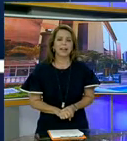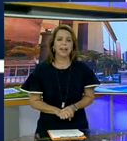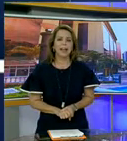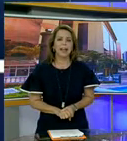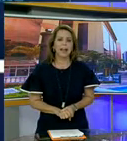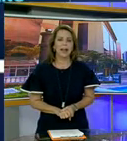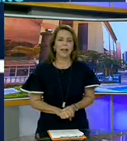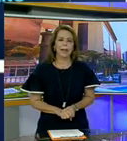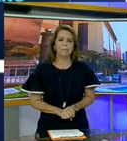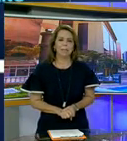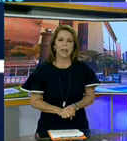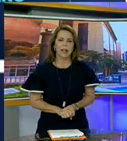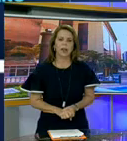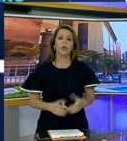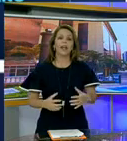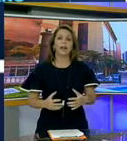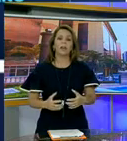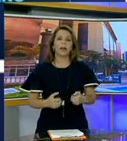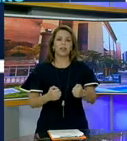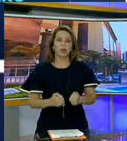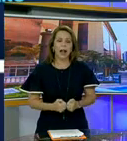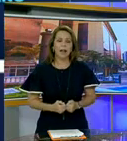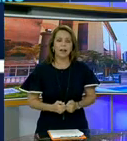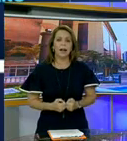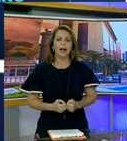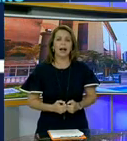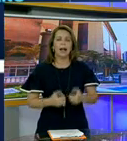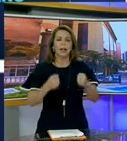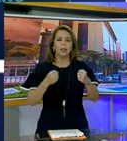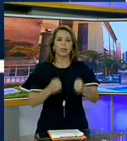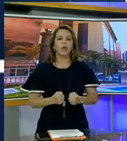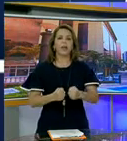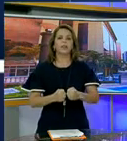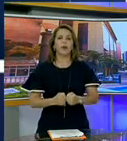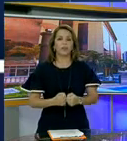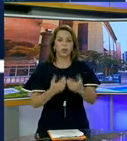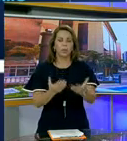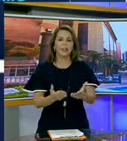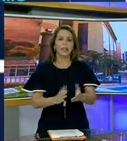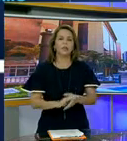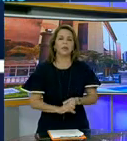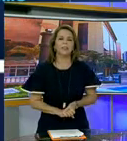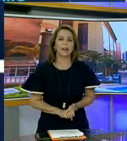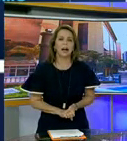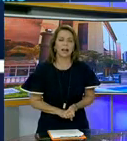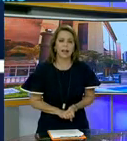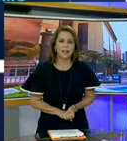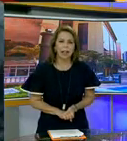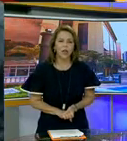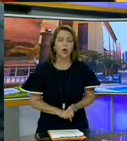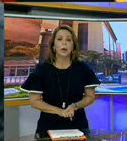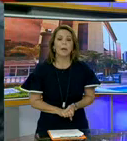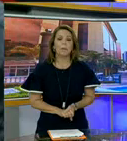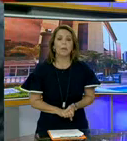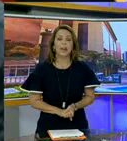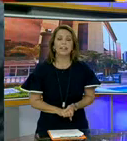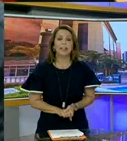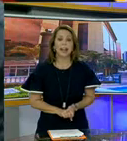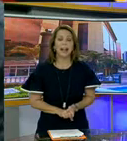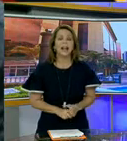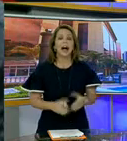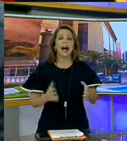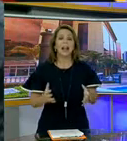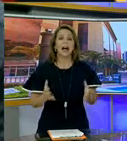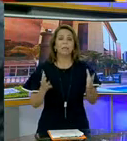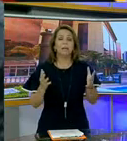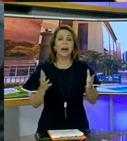es que el gobierno nacional haga todo el esfuerzo, como entiendo lo está realizando, para poder acceder a